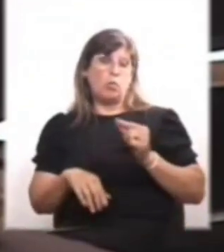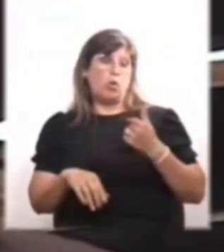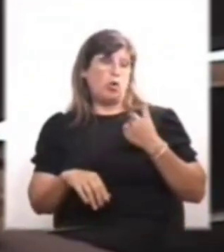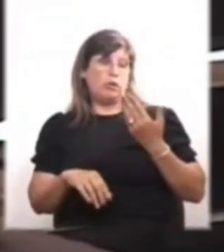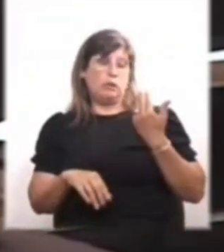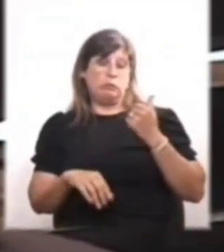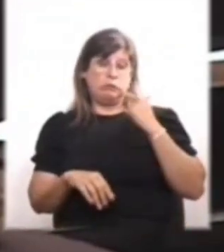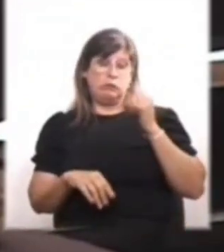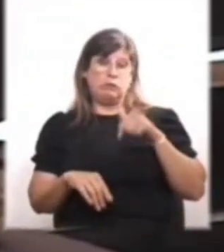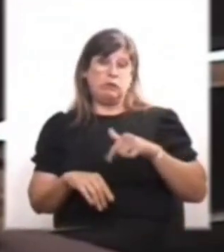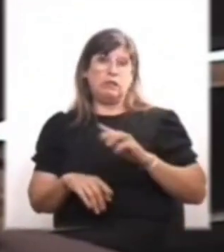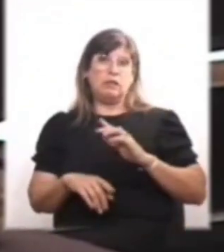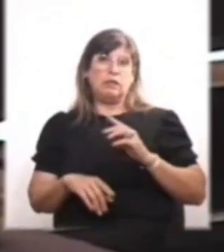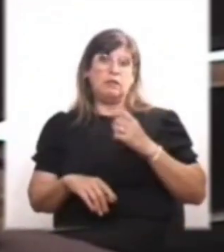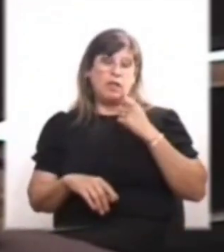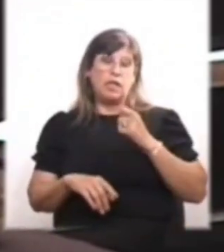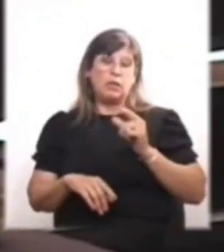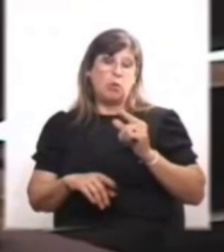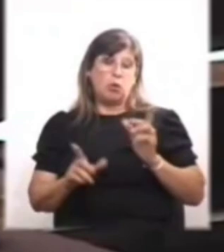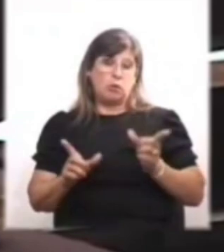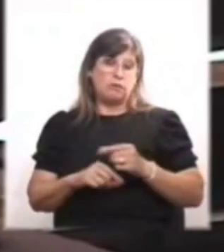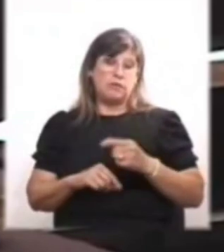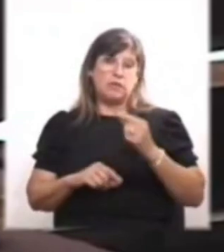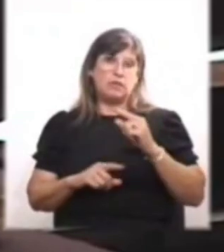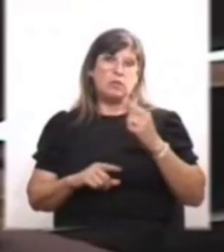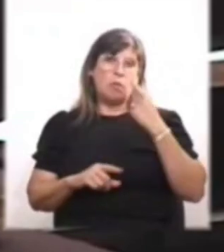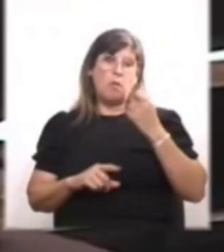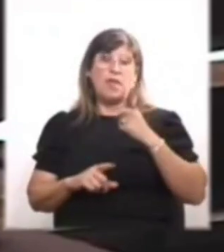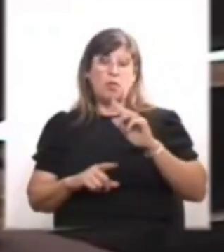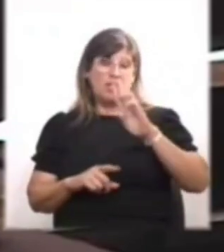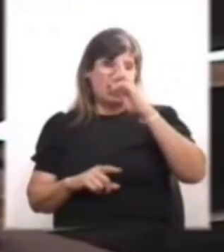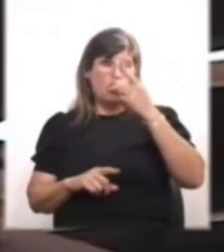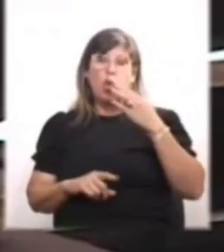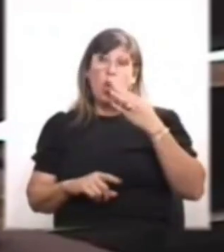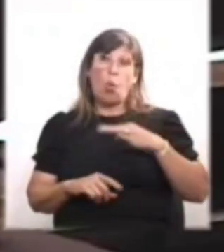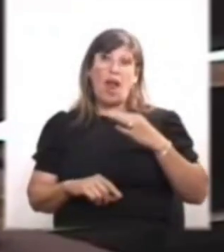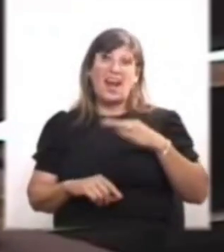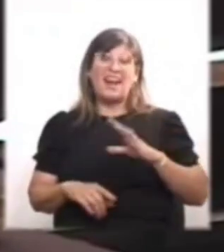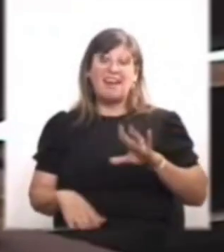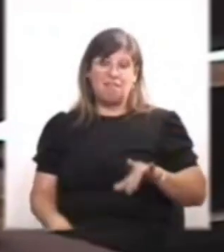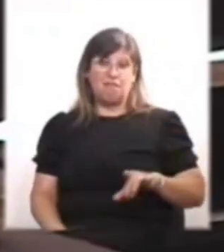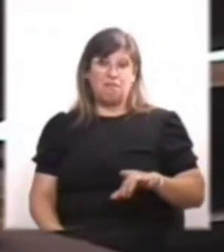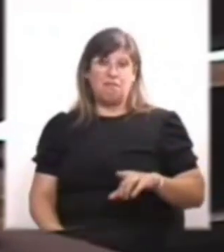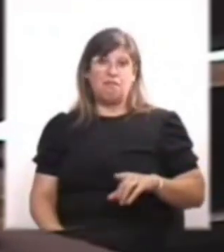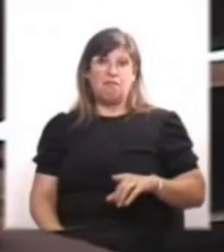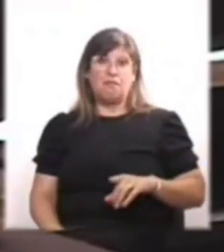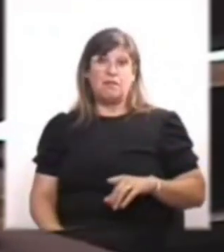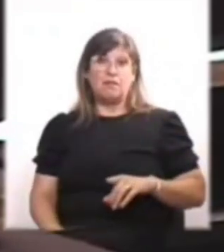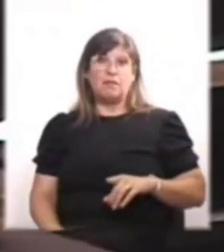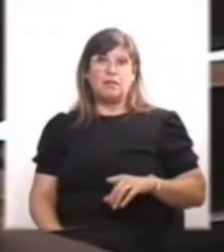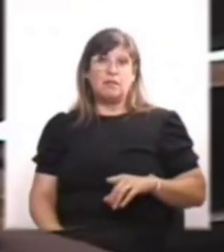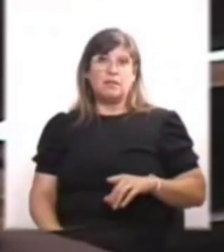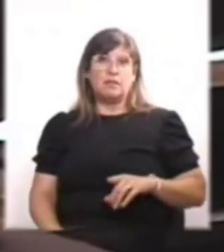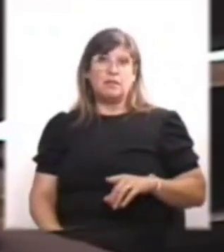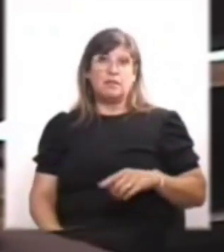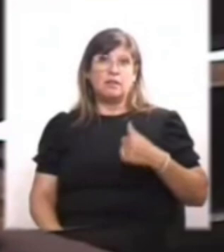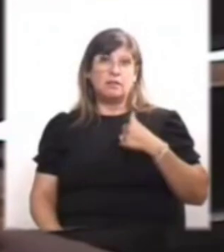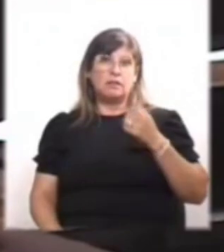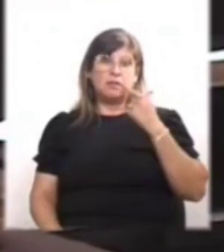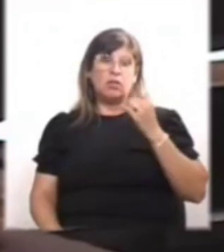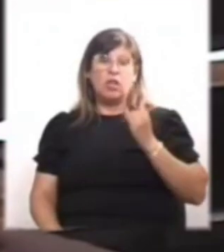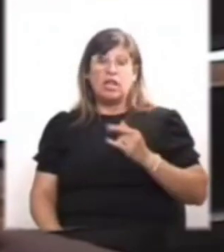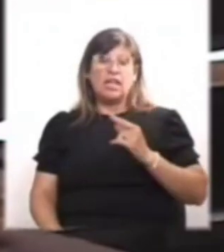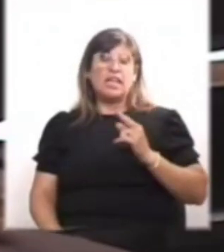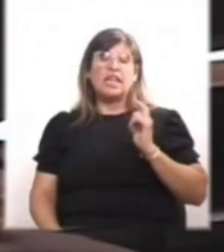poco, pero me di cuenta que el Uruguay de verdad, el Uruguay real, está en manos de muy